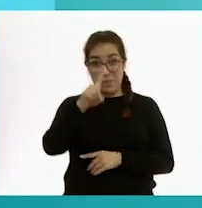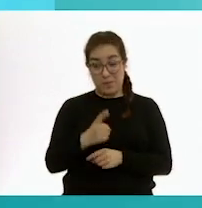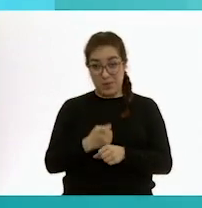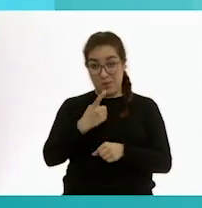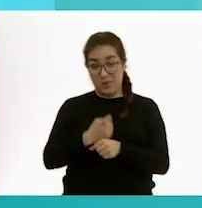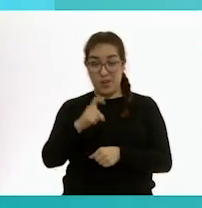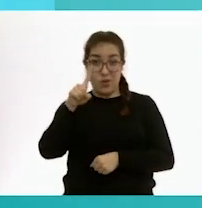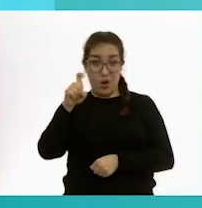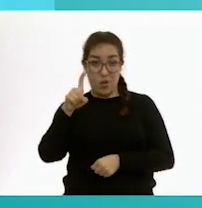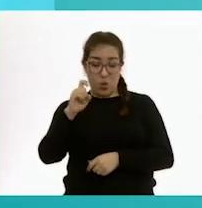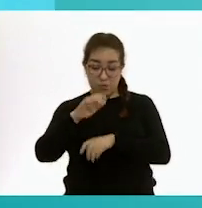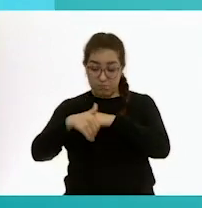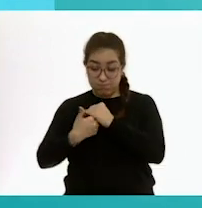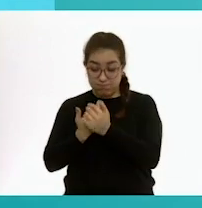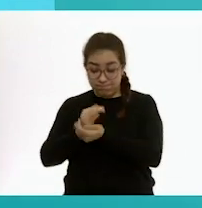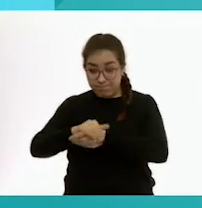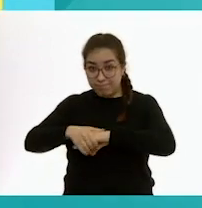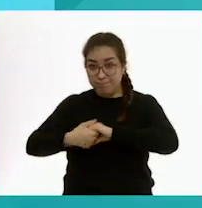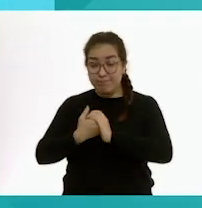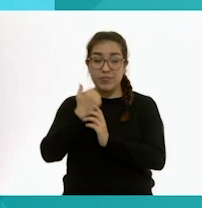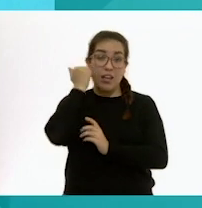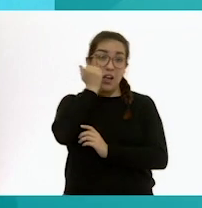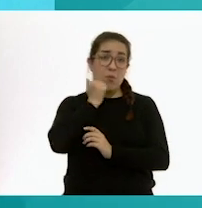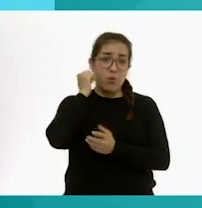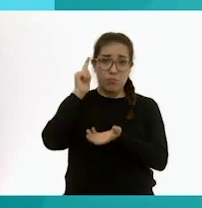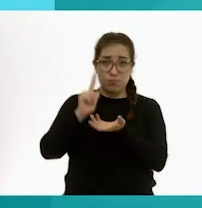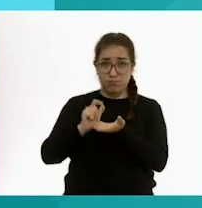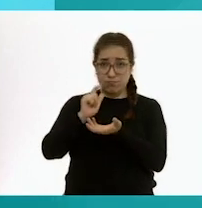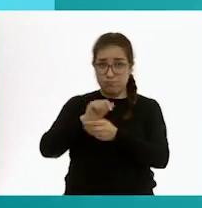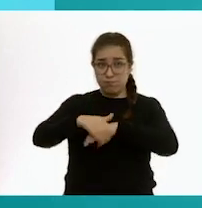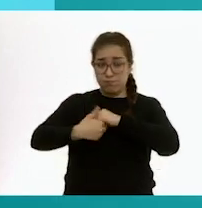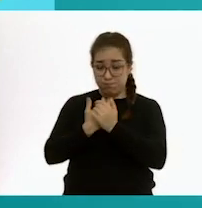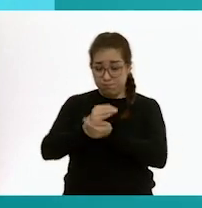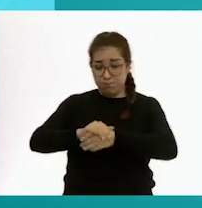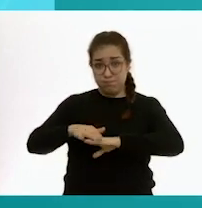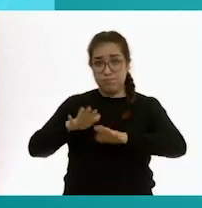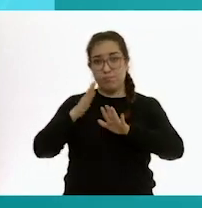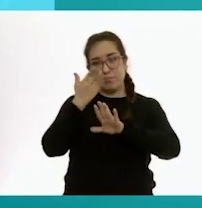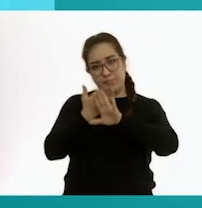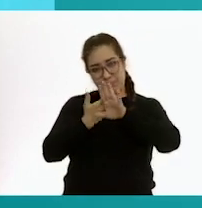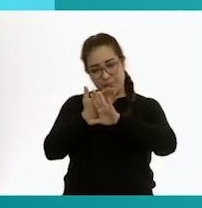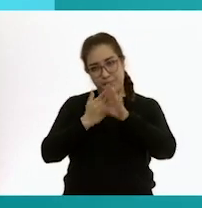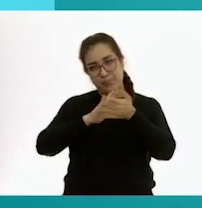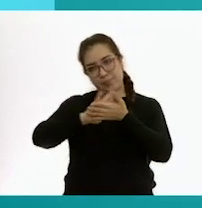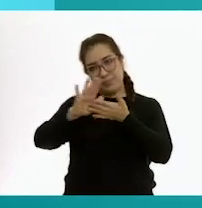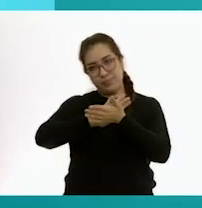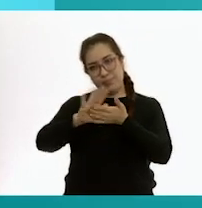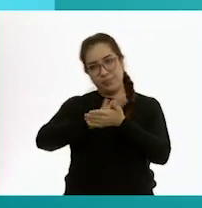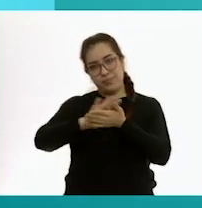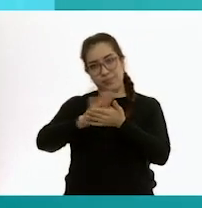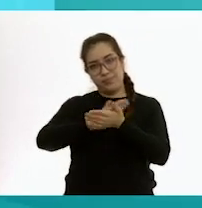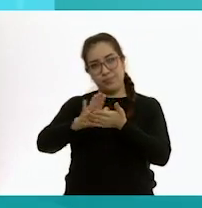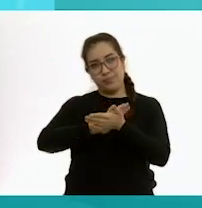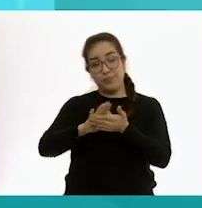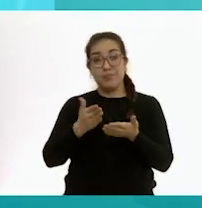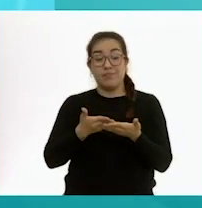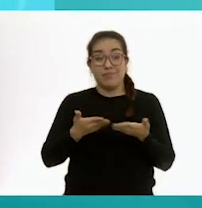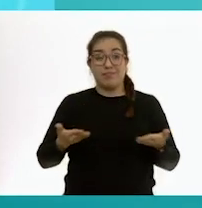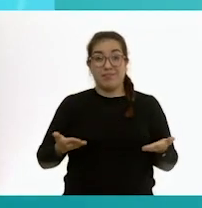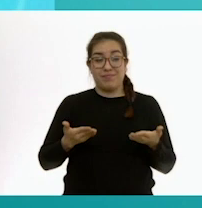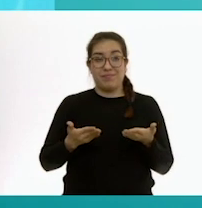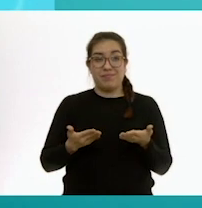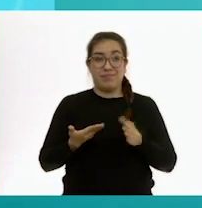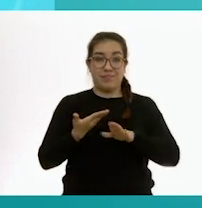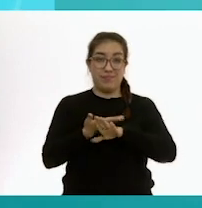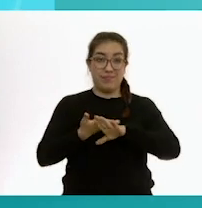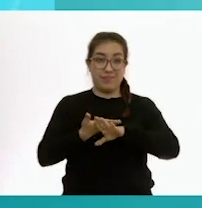manos. Usa suficiente jabón. Frota tus palmas una con la otra. Ahora, frota la palma